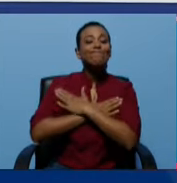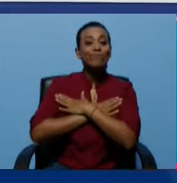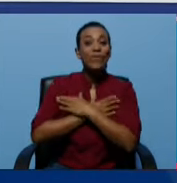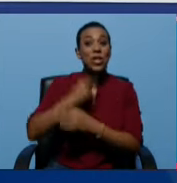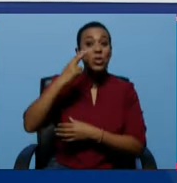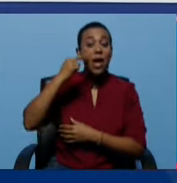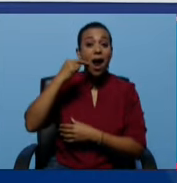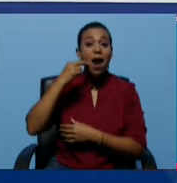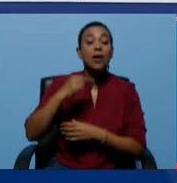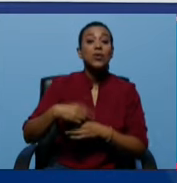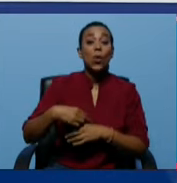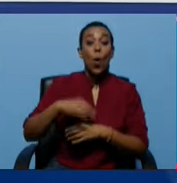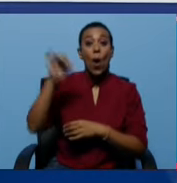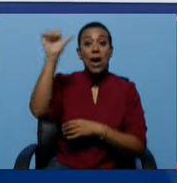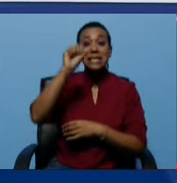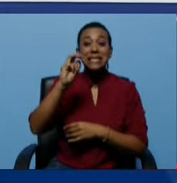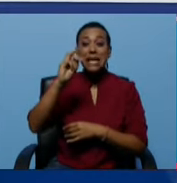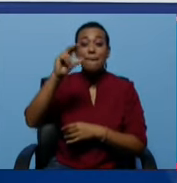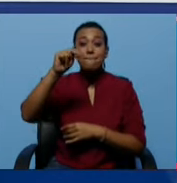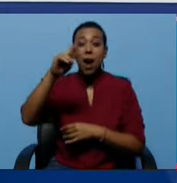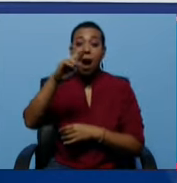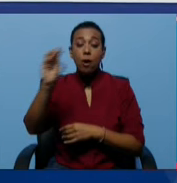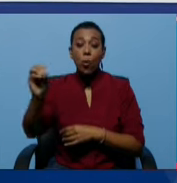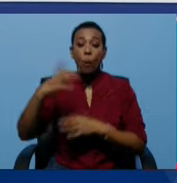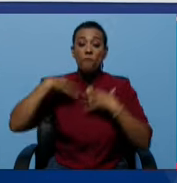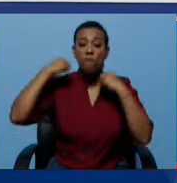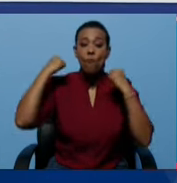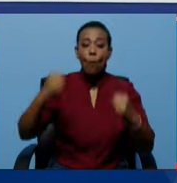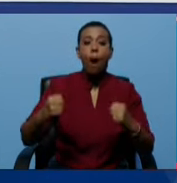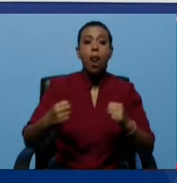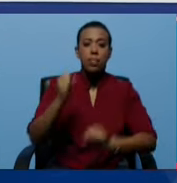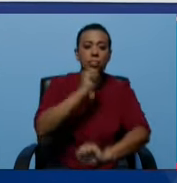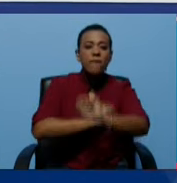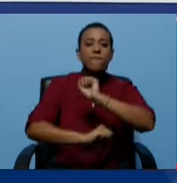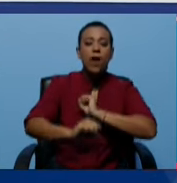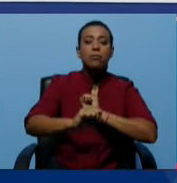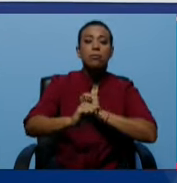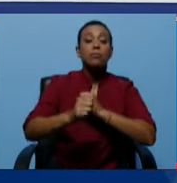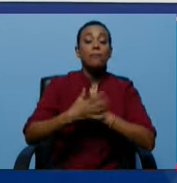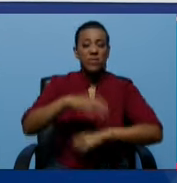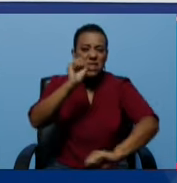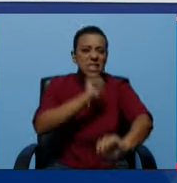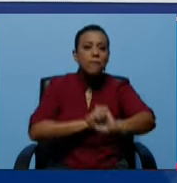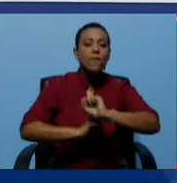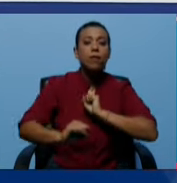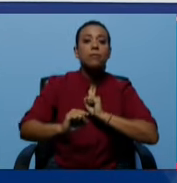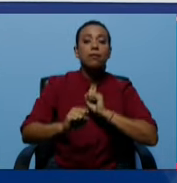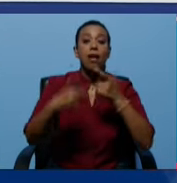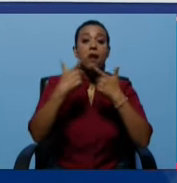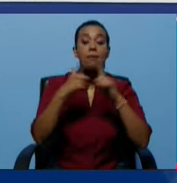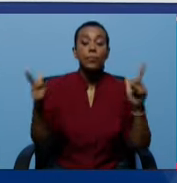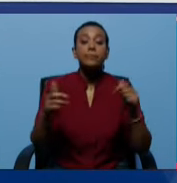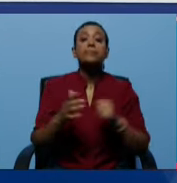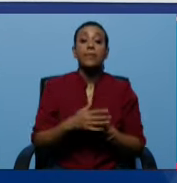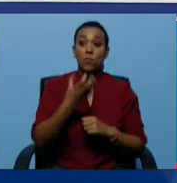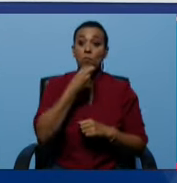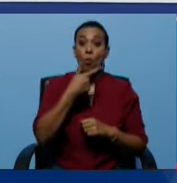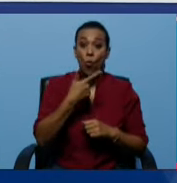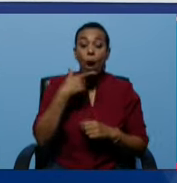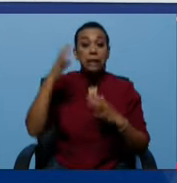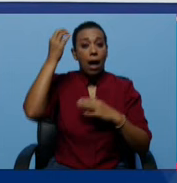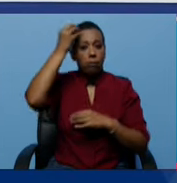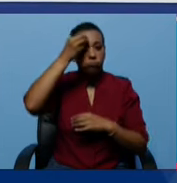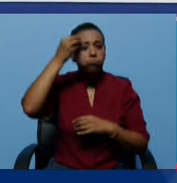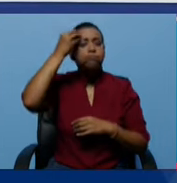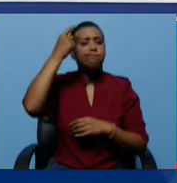negro Guillermo Rivas, negro cimarrón. Y también muy bellas las